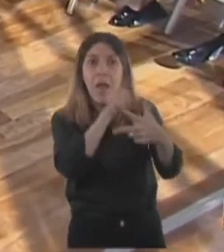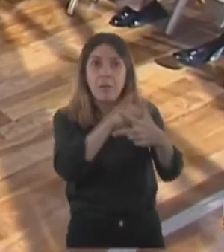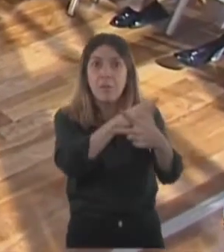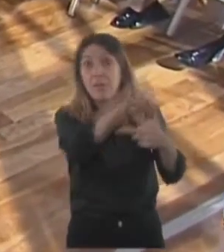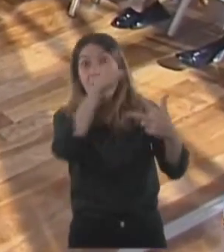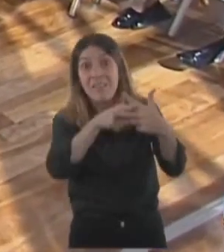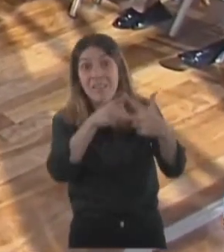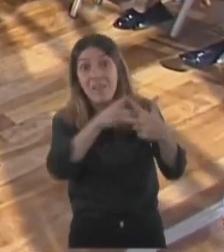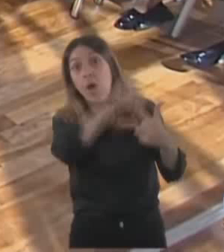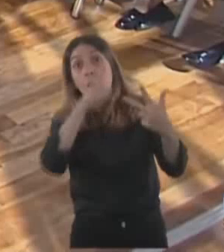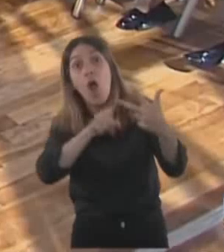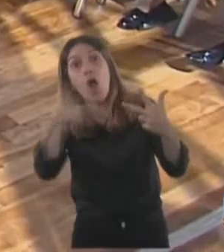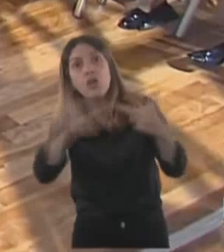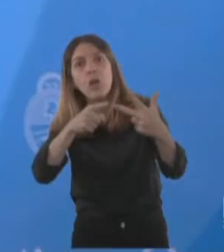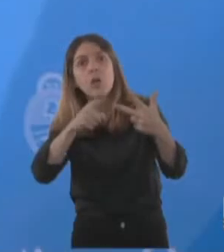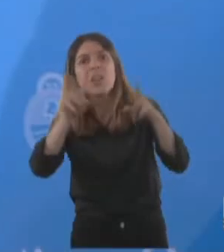carcelario.